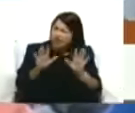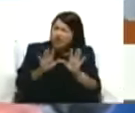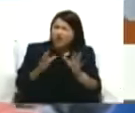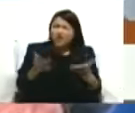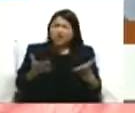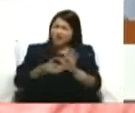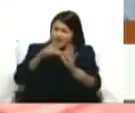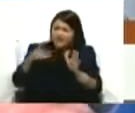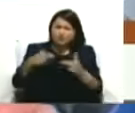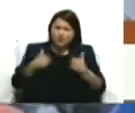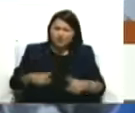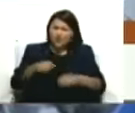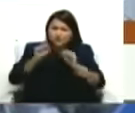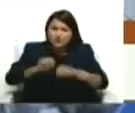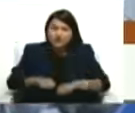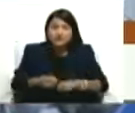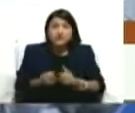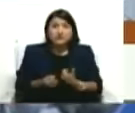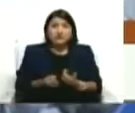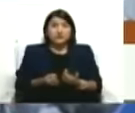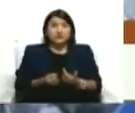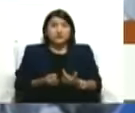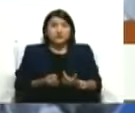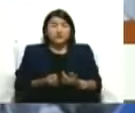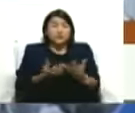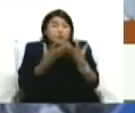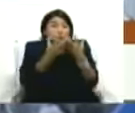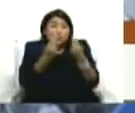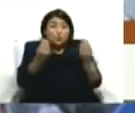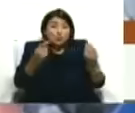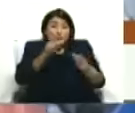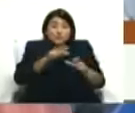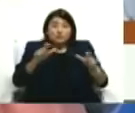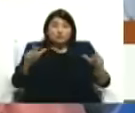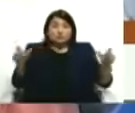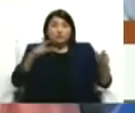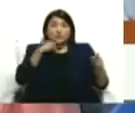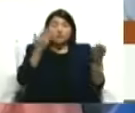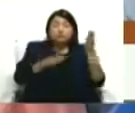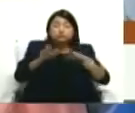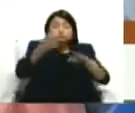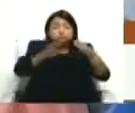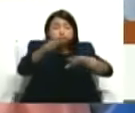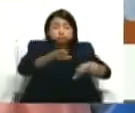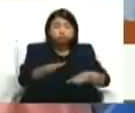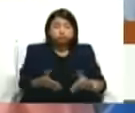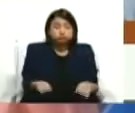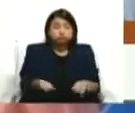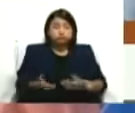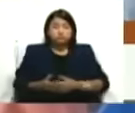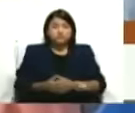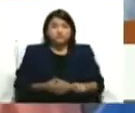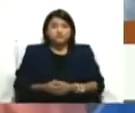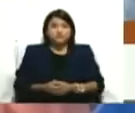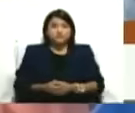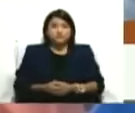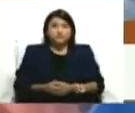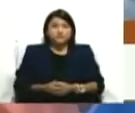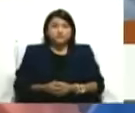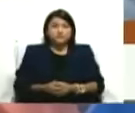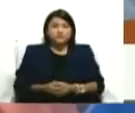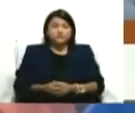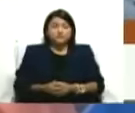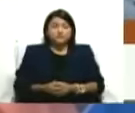¿Cuántos mártires, cuántas mártires quedaron en el camino de la construcción de una Venezuela libre?